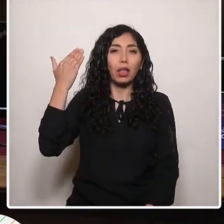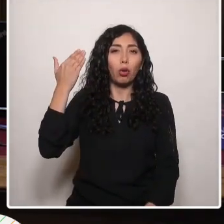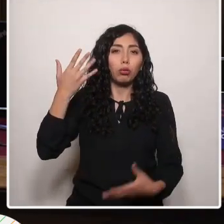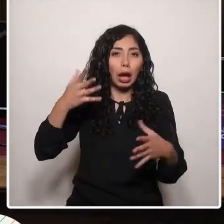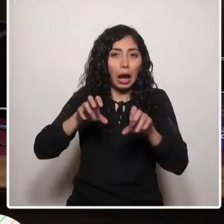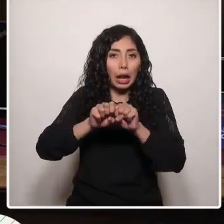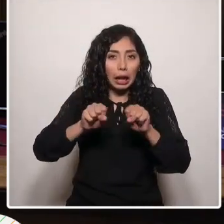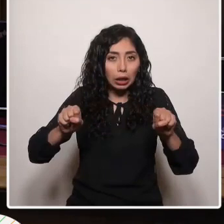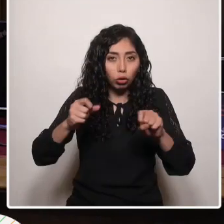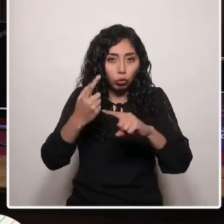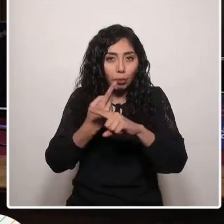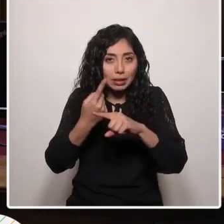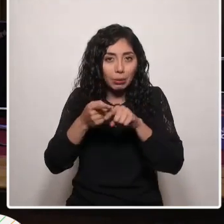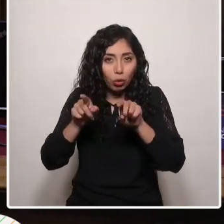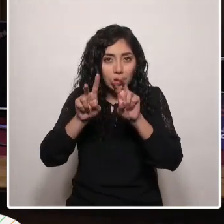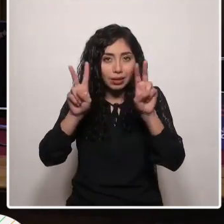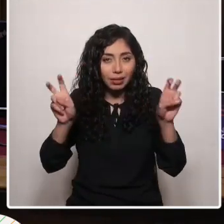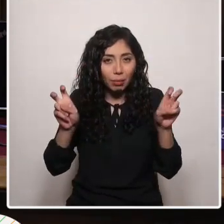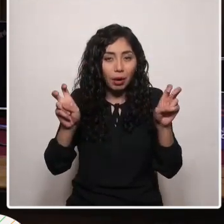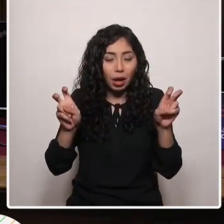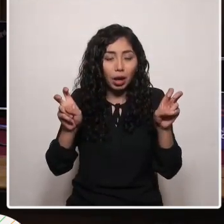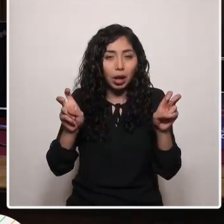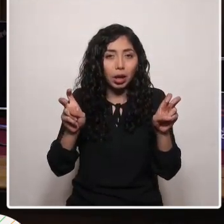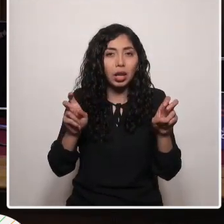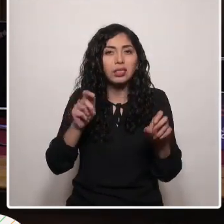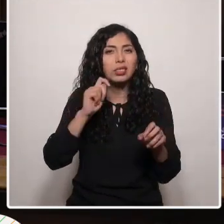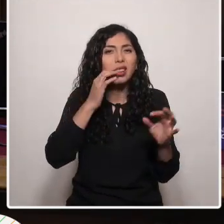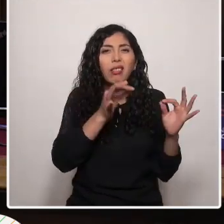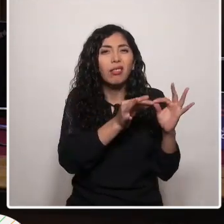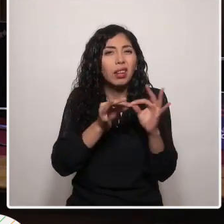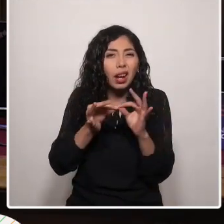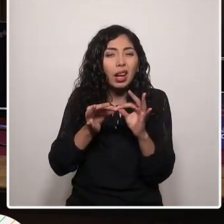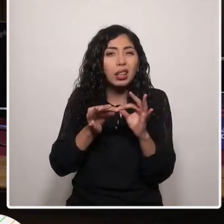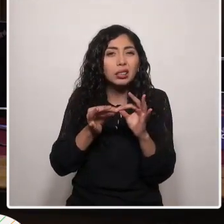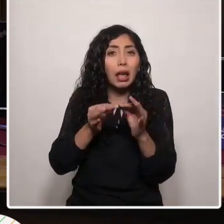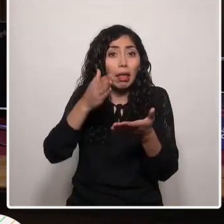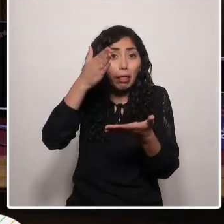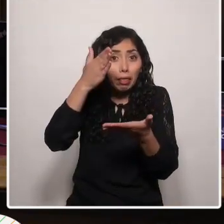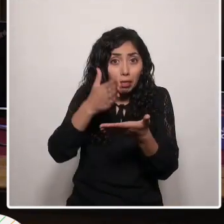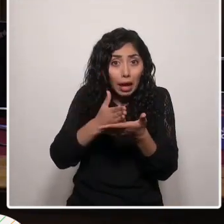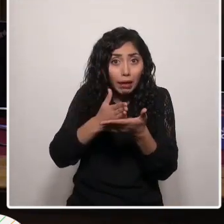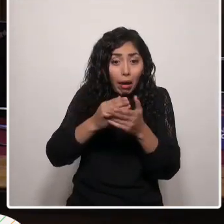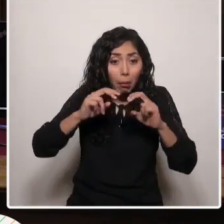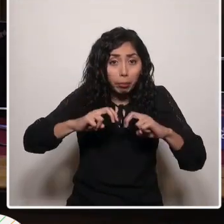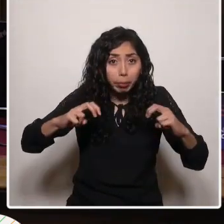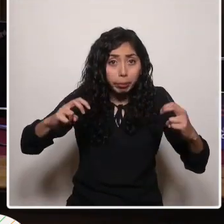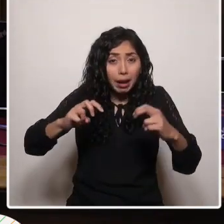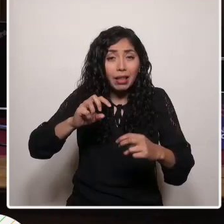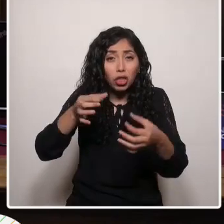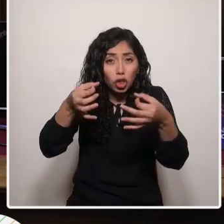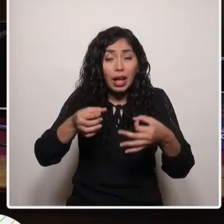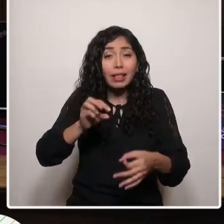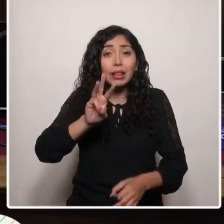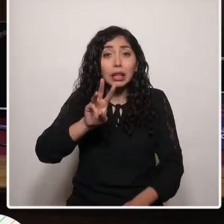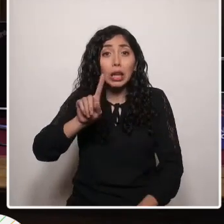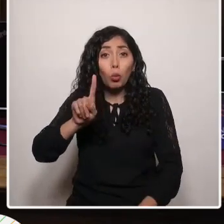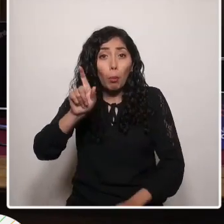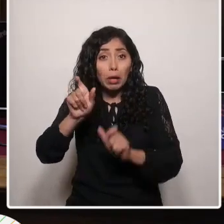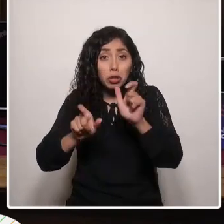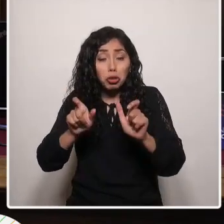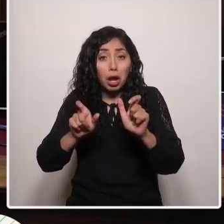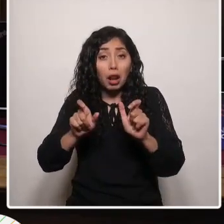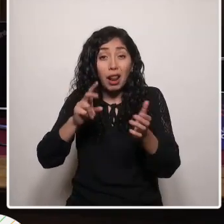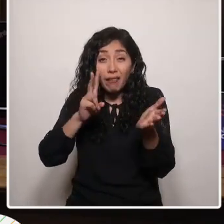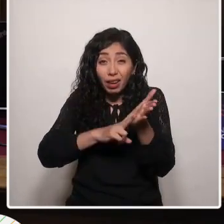relación de si era indispensable llenar los 31 cupos o no. Y la verdad es que no es